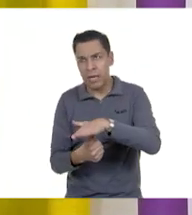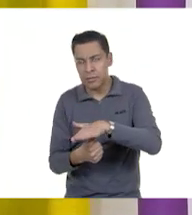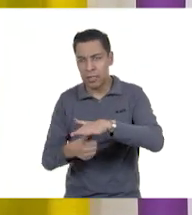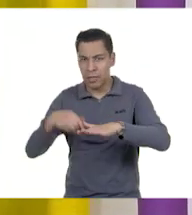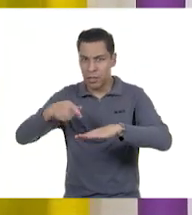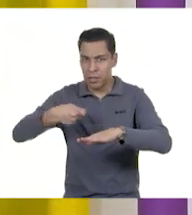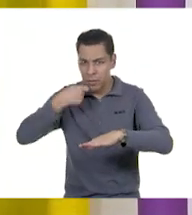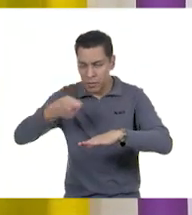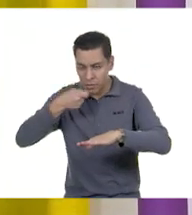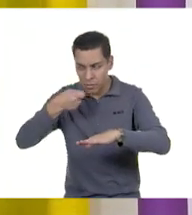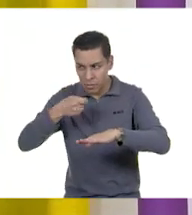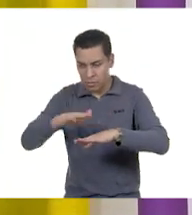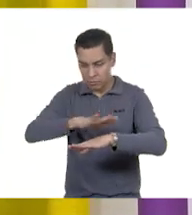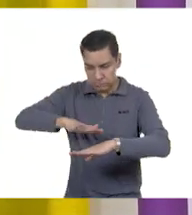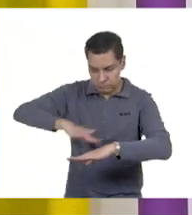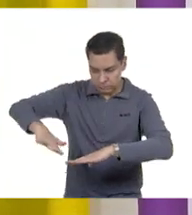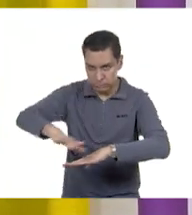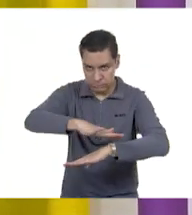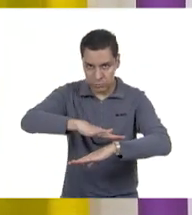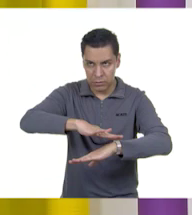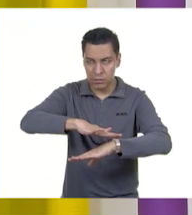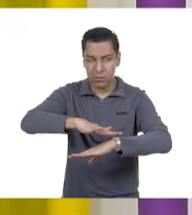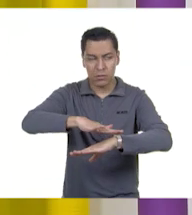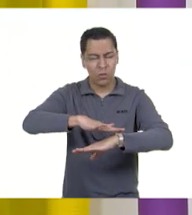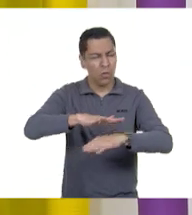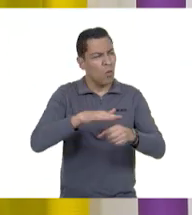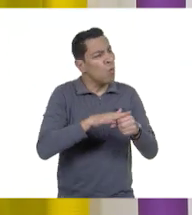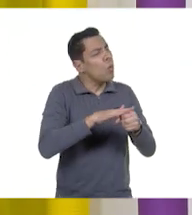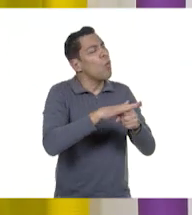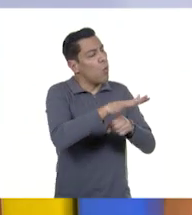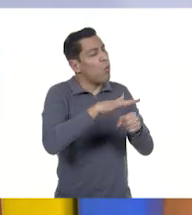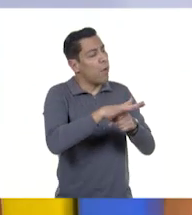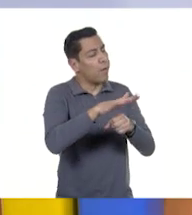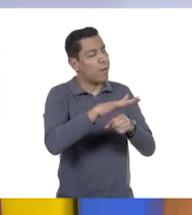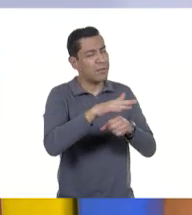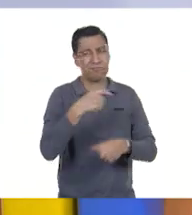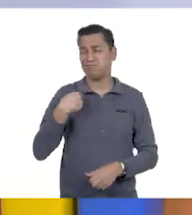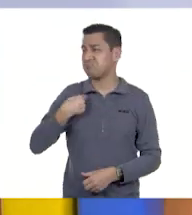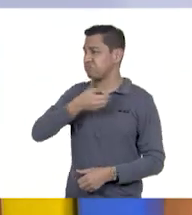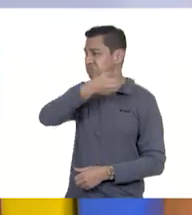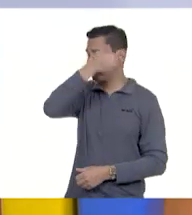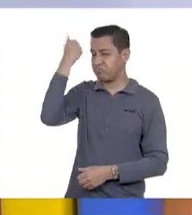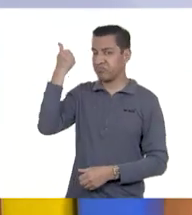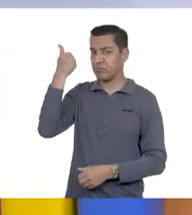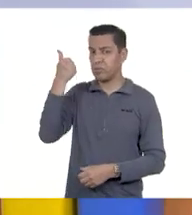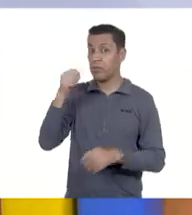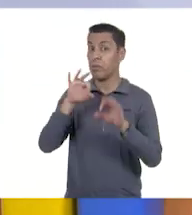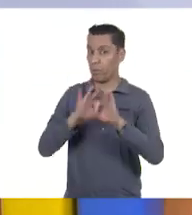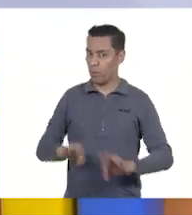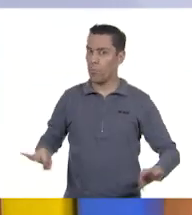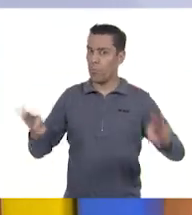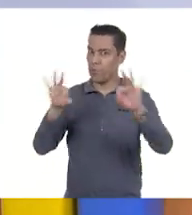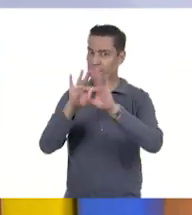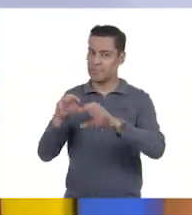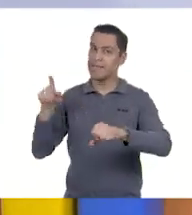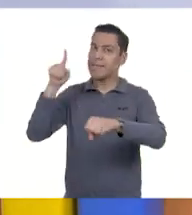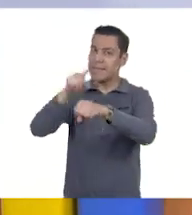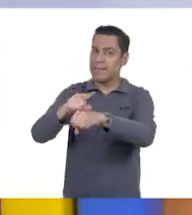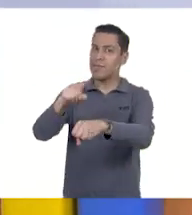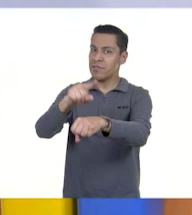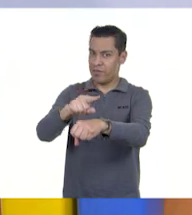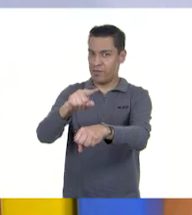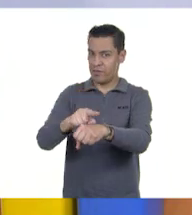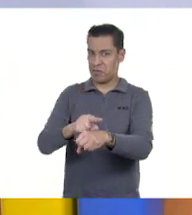comemos. No lo sé. Ay, no lo sé, maestra Eleni. Es algo muy importante y algo que realizamos todos los días y por lo